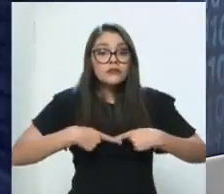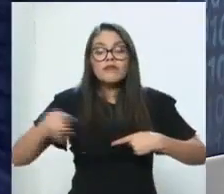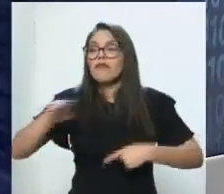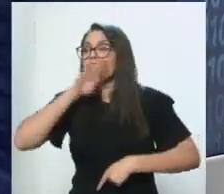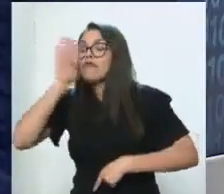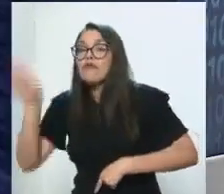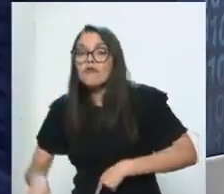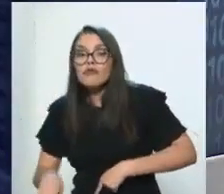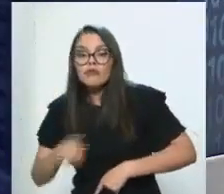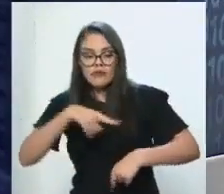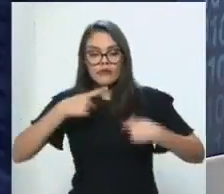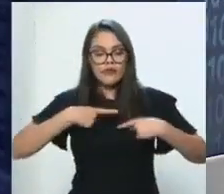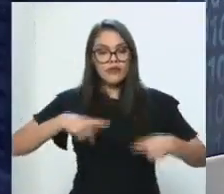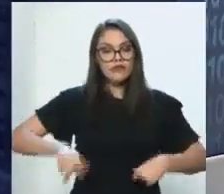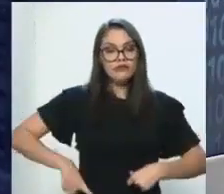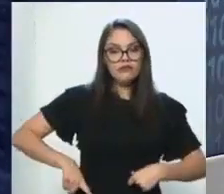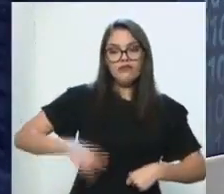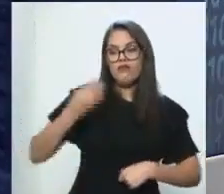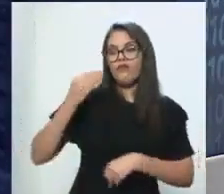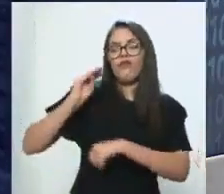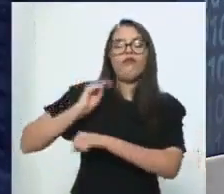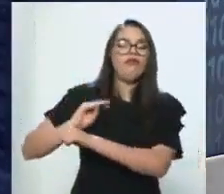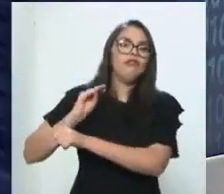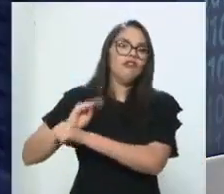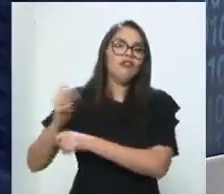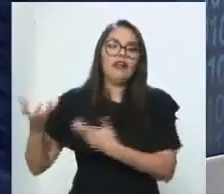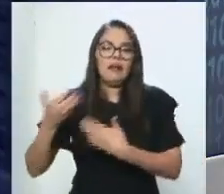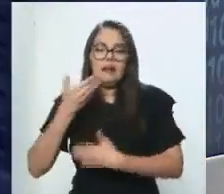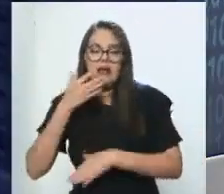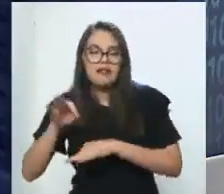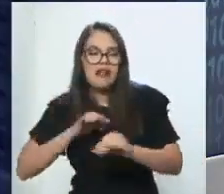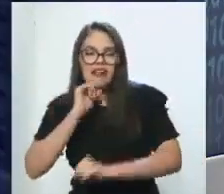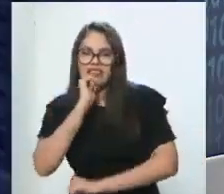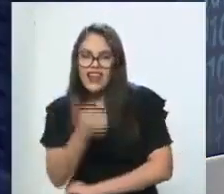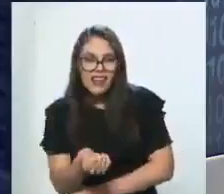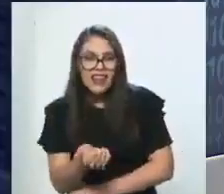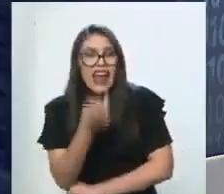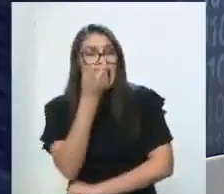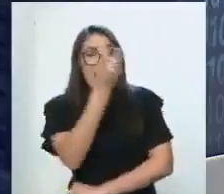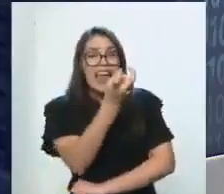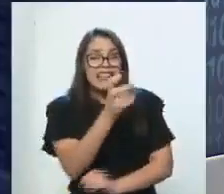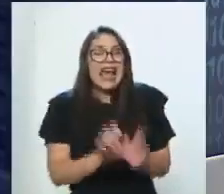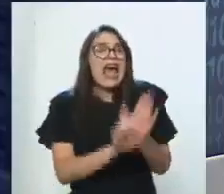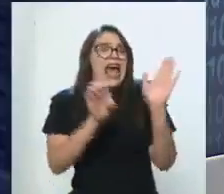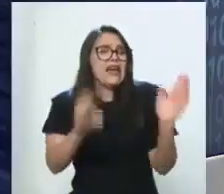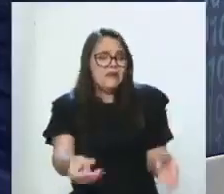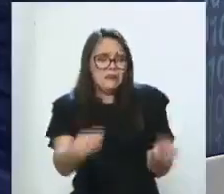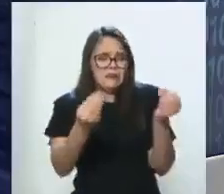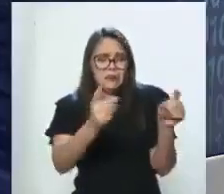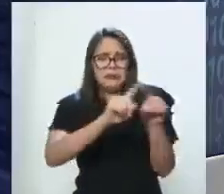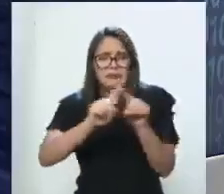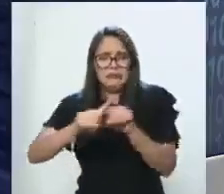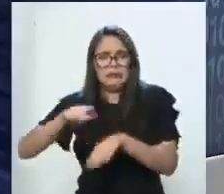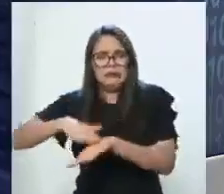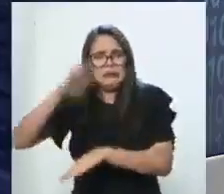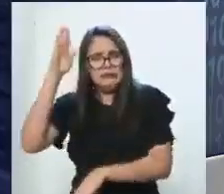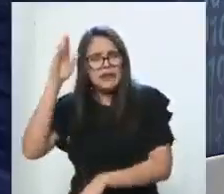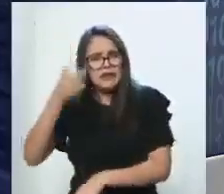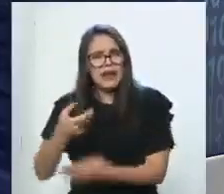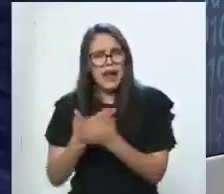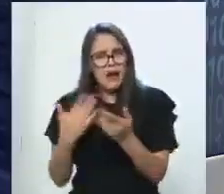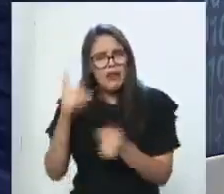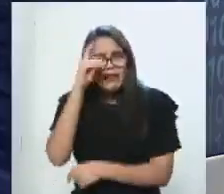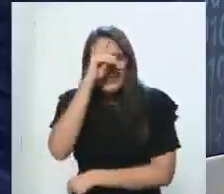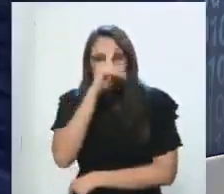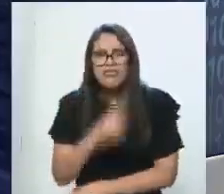autoridades. Bueno, todo esto busca causar desgaste político y atacar la capacidad de resistencia en momentos